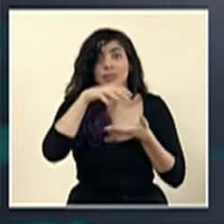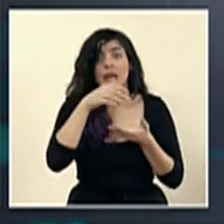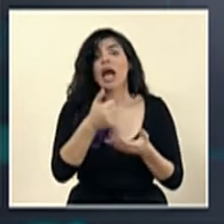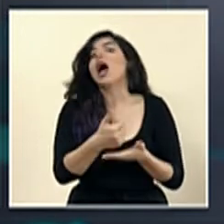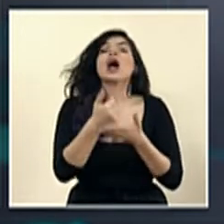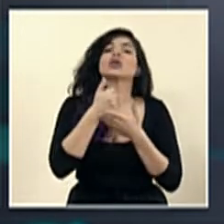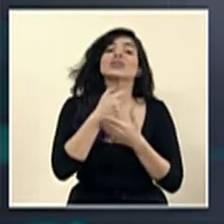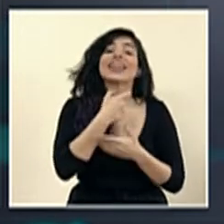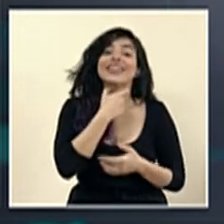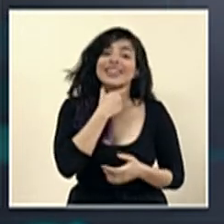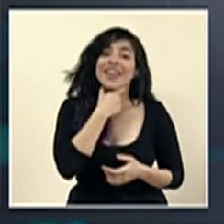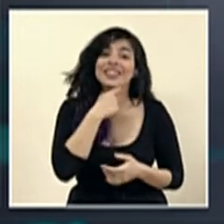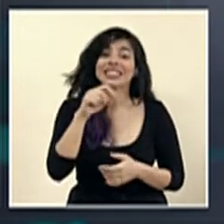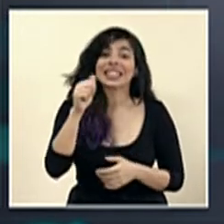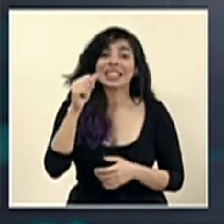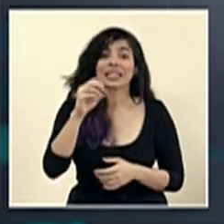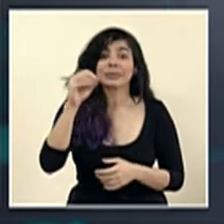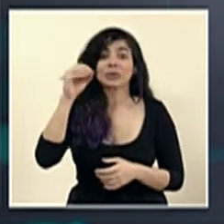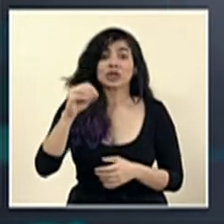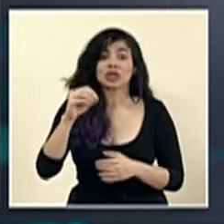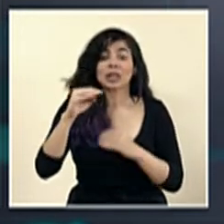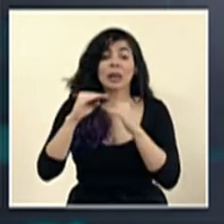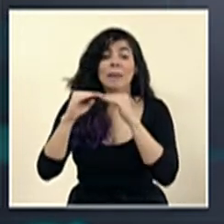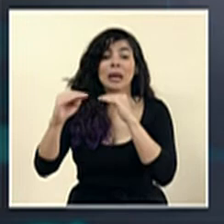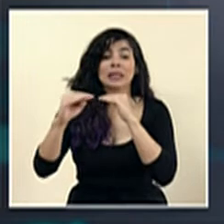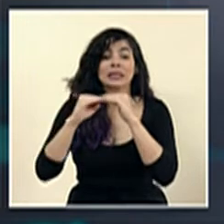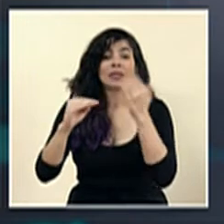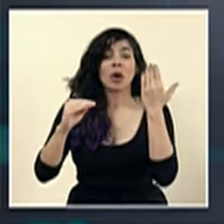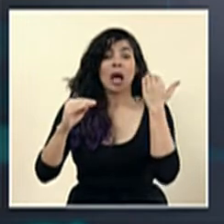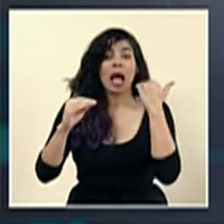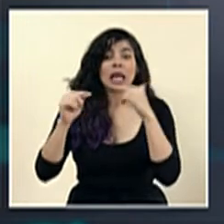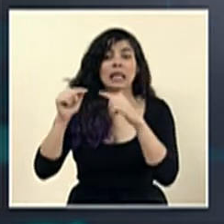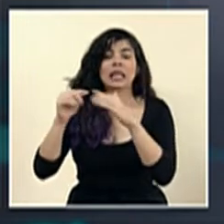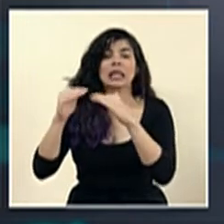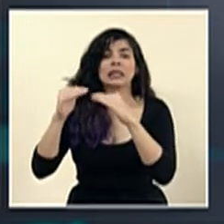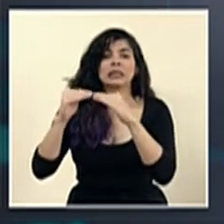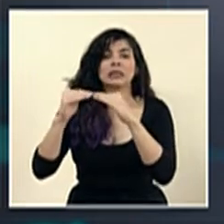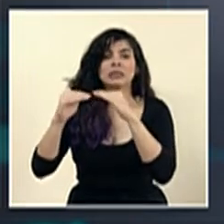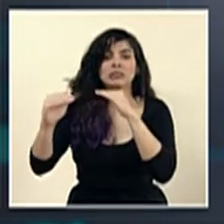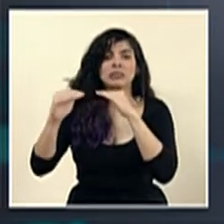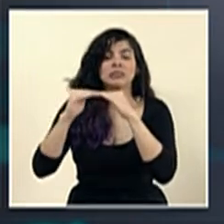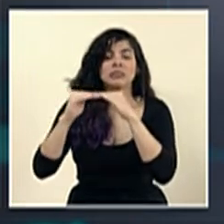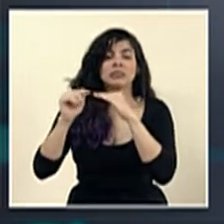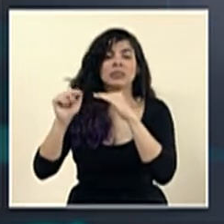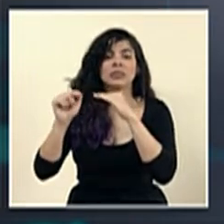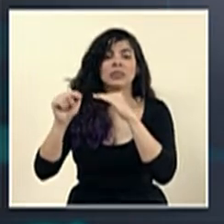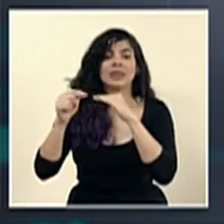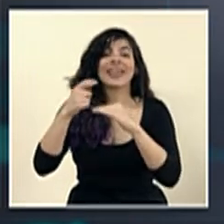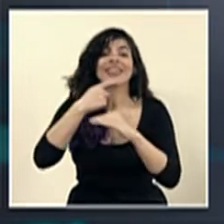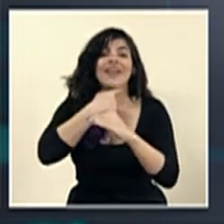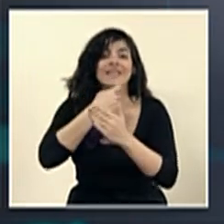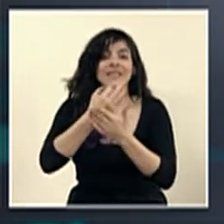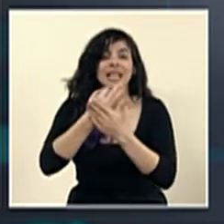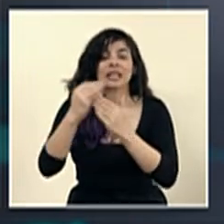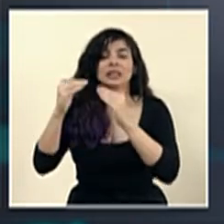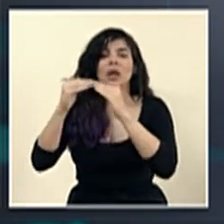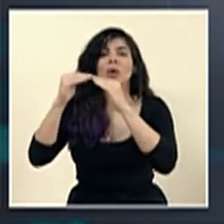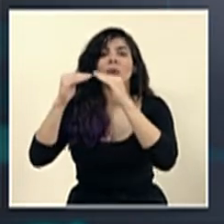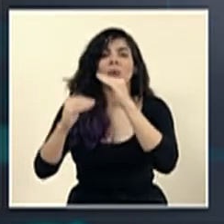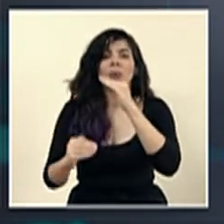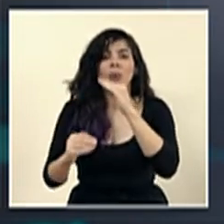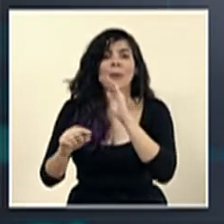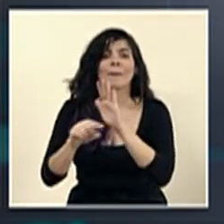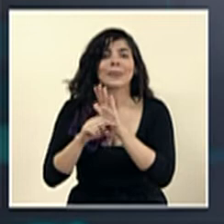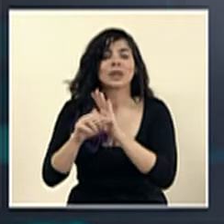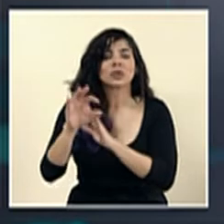déficit del 10% pasivo que habíamos visto antes en el déficit financiero a menos